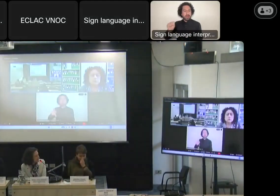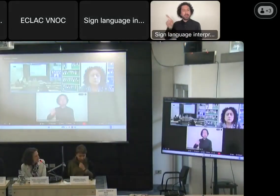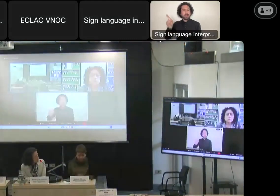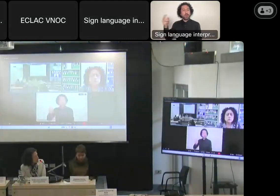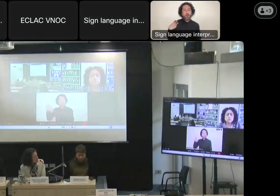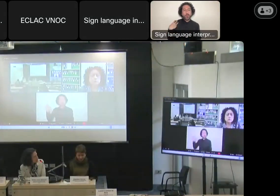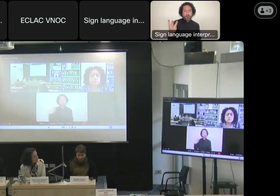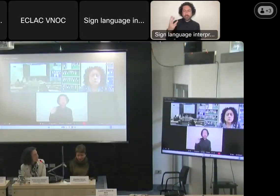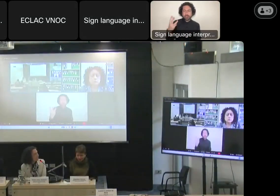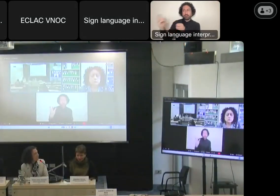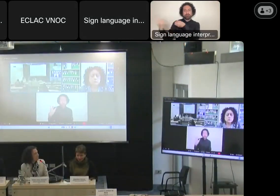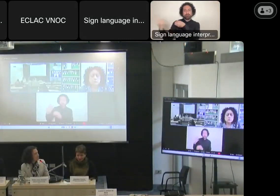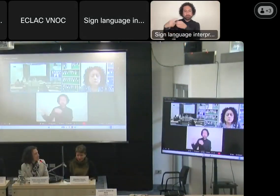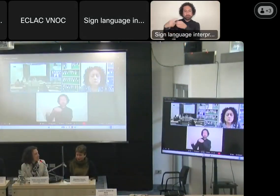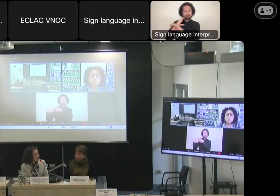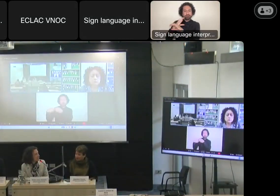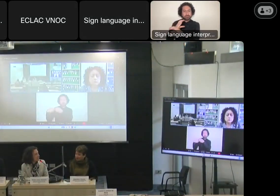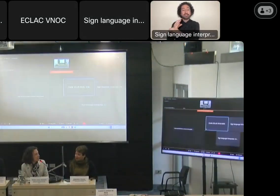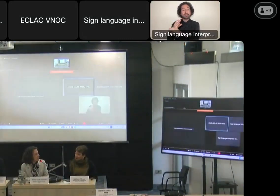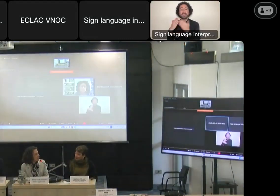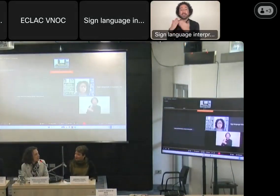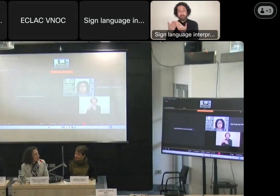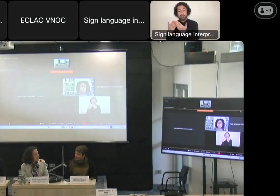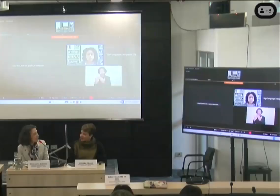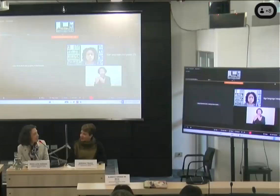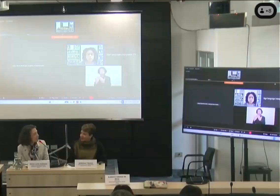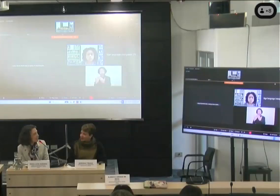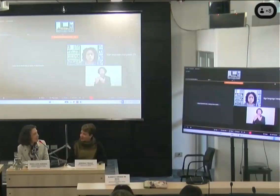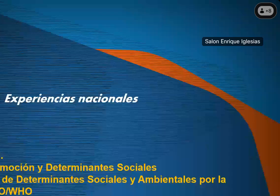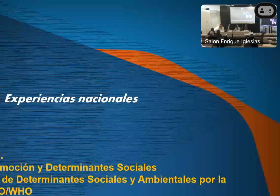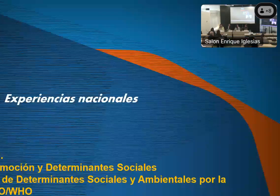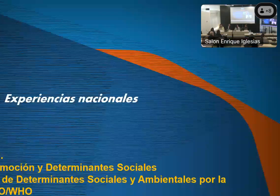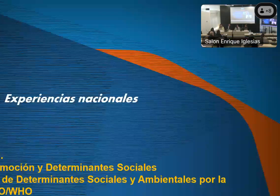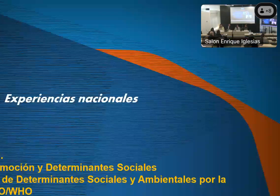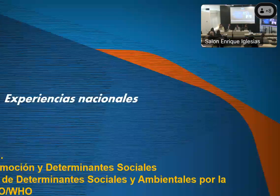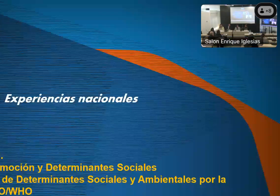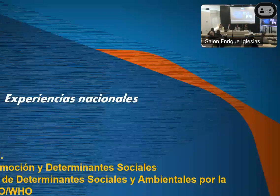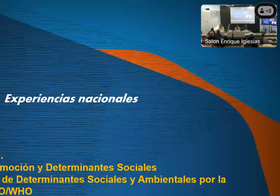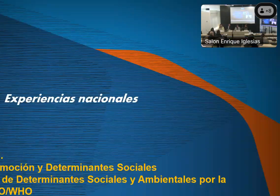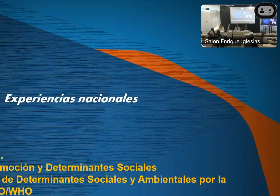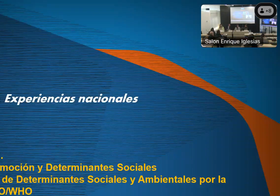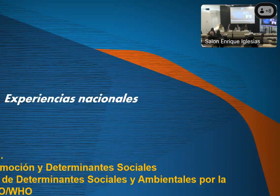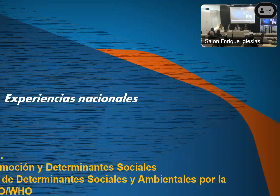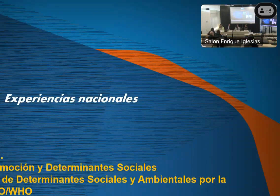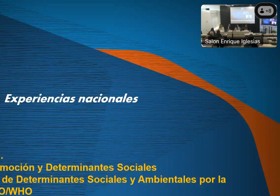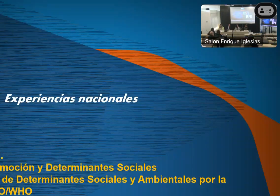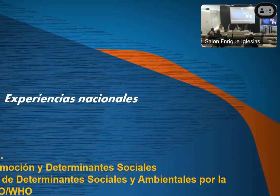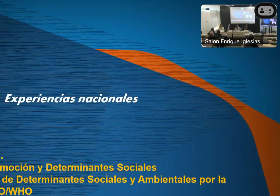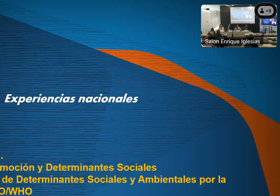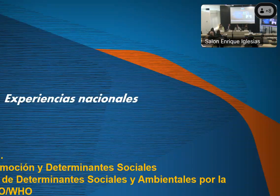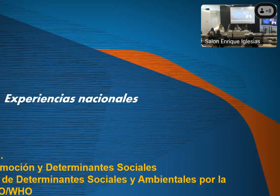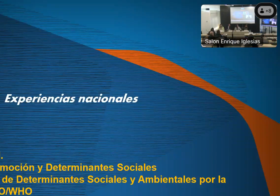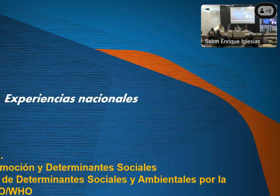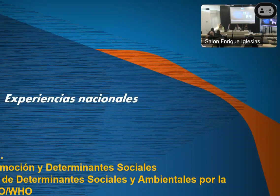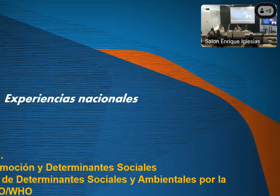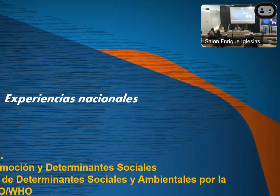por estar acá con nosotros. Y con certeza ya nos va a mostrar un poco el trabajo más en terreno que lleva la OPS. La